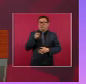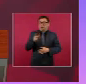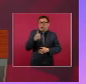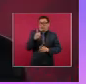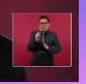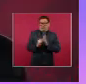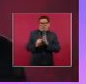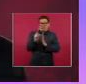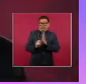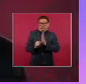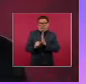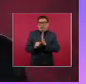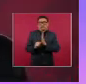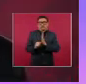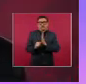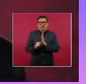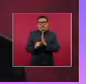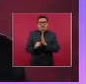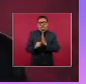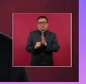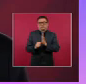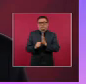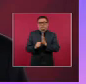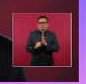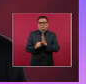mes de